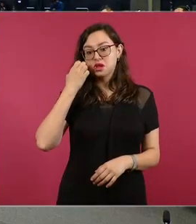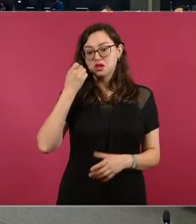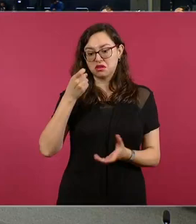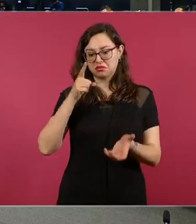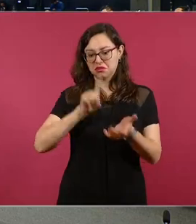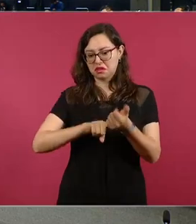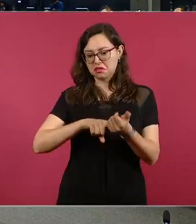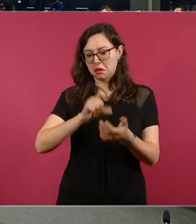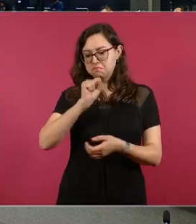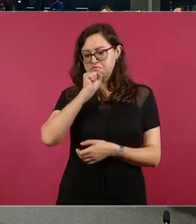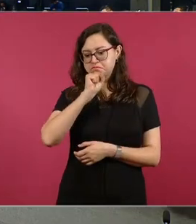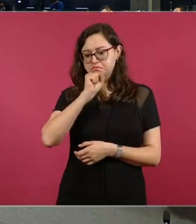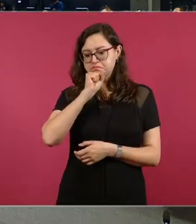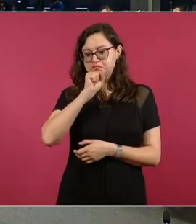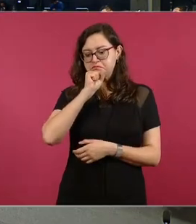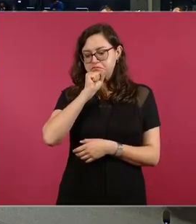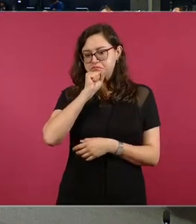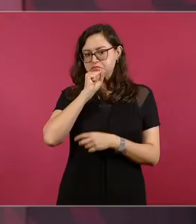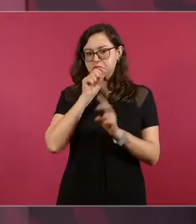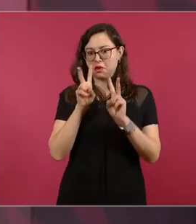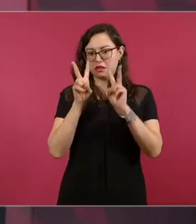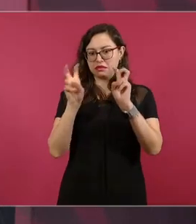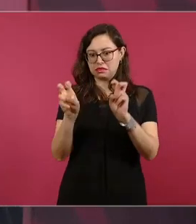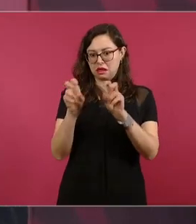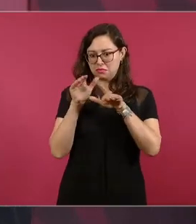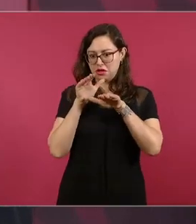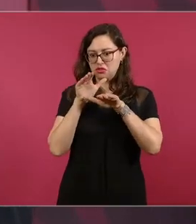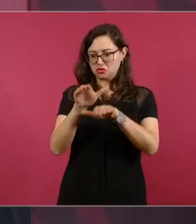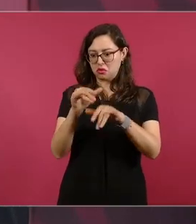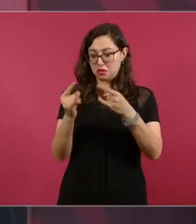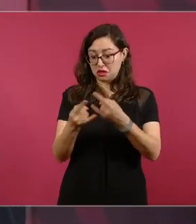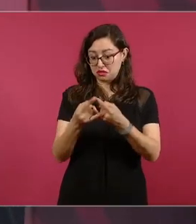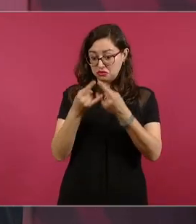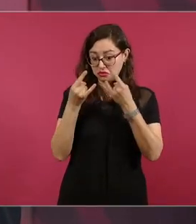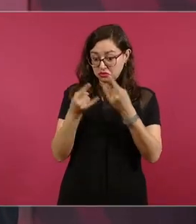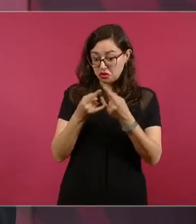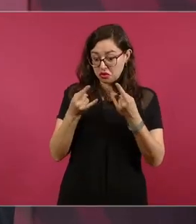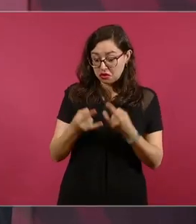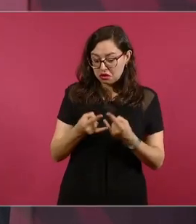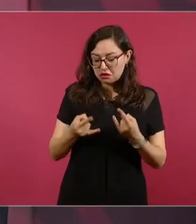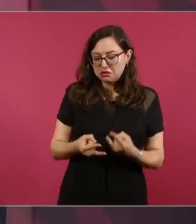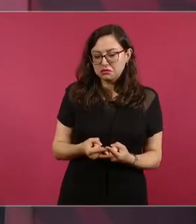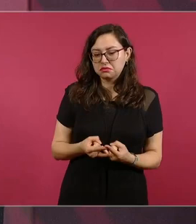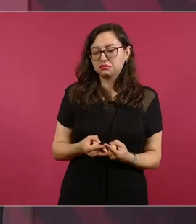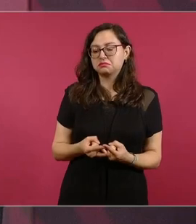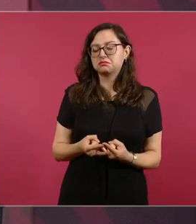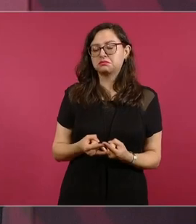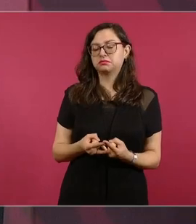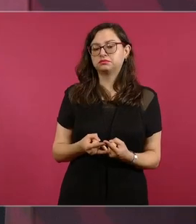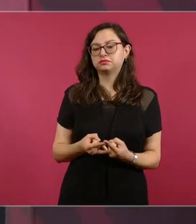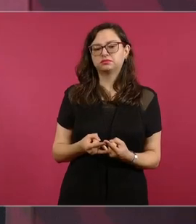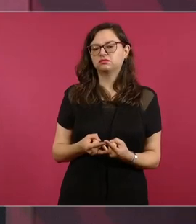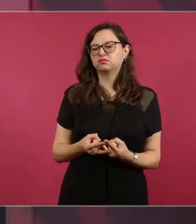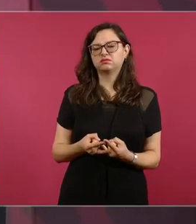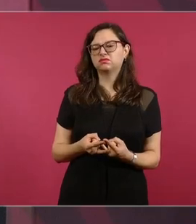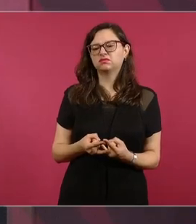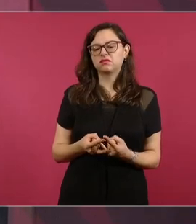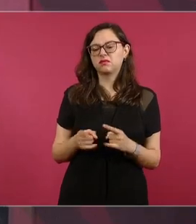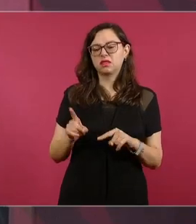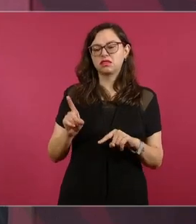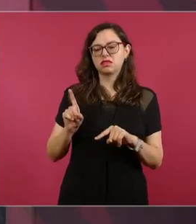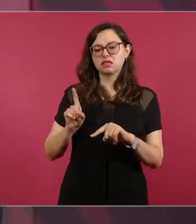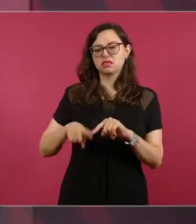contenidos en los libros de texto, ya no tenían